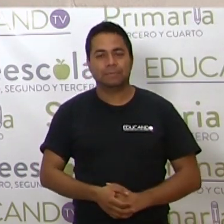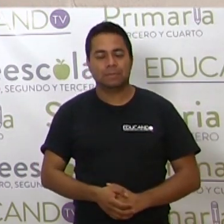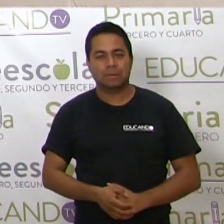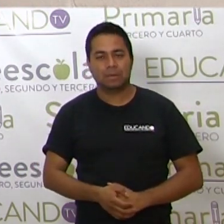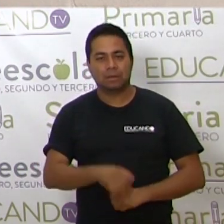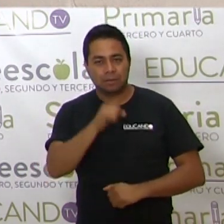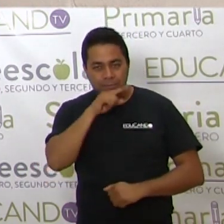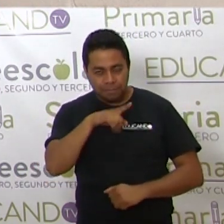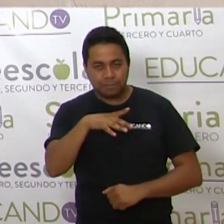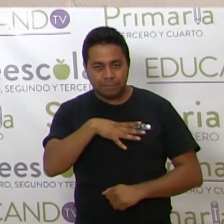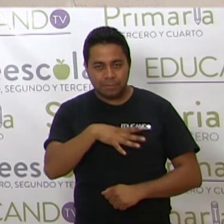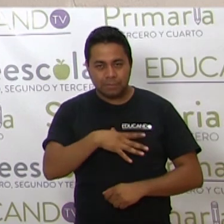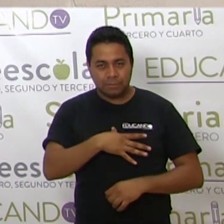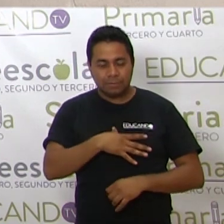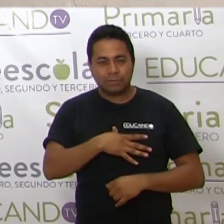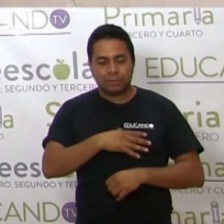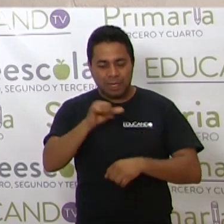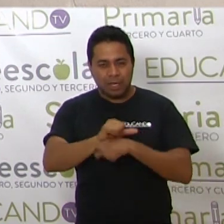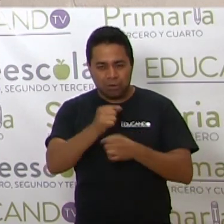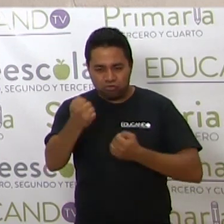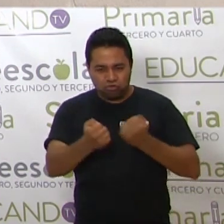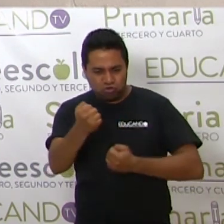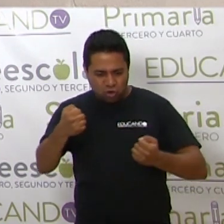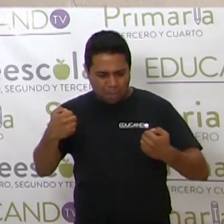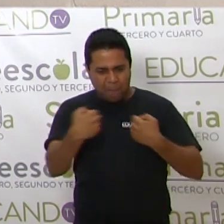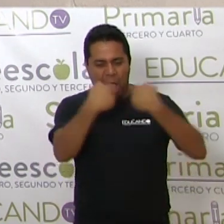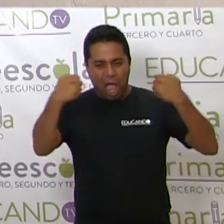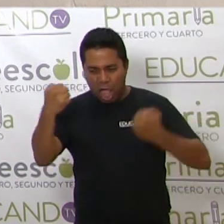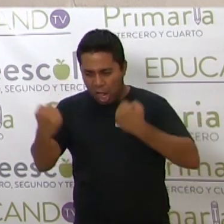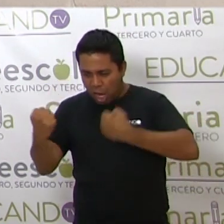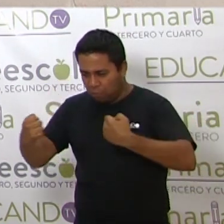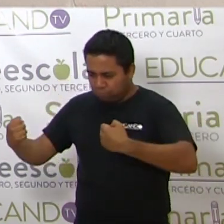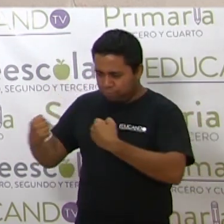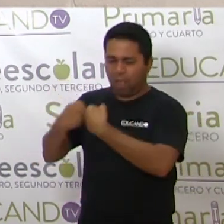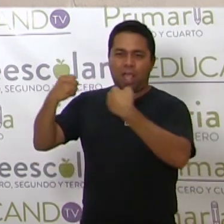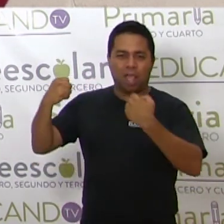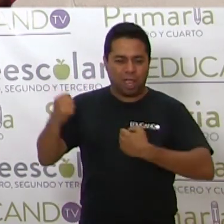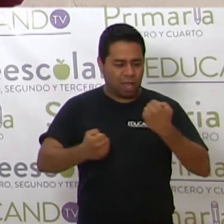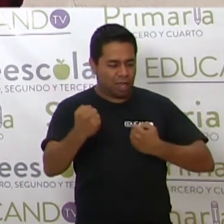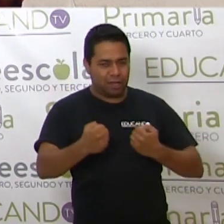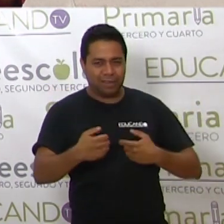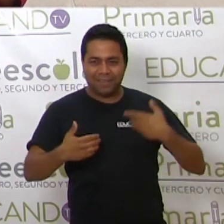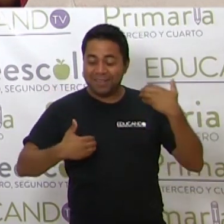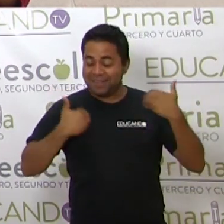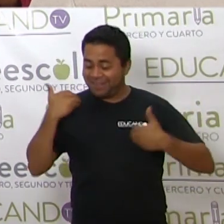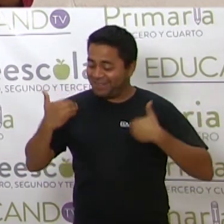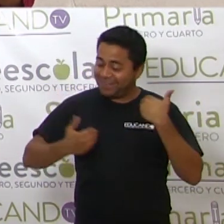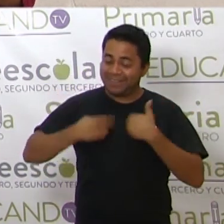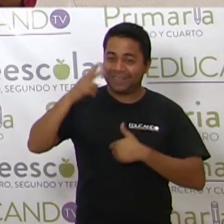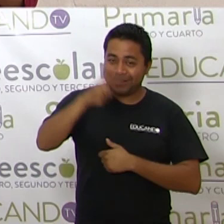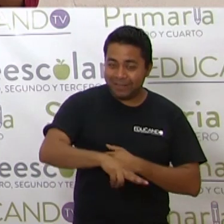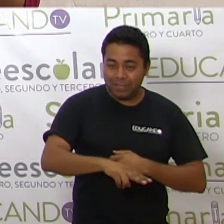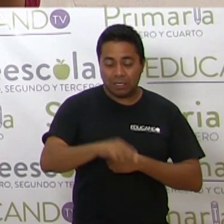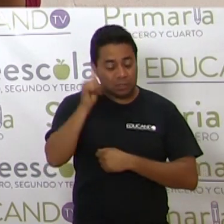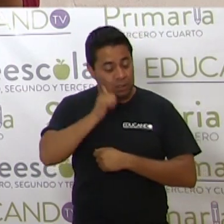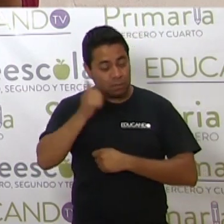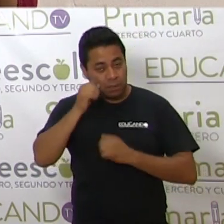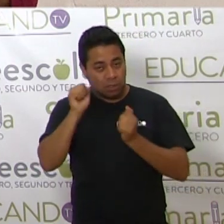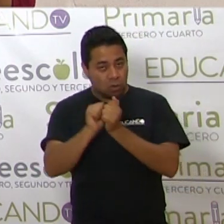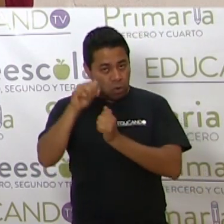carritos chocones a esos son bien divertidos no te puedes subir sin el apoyo de un